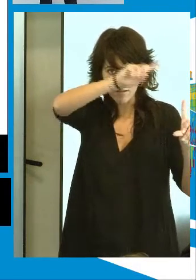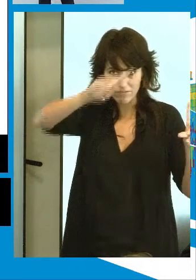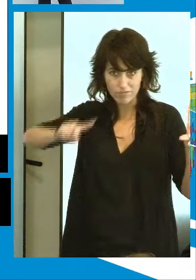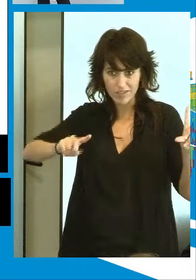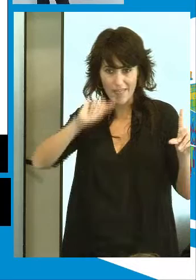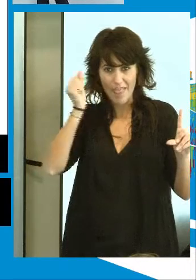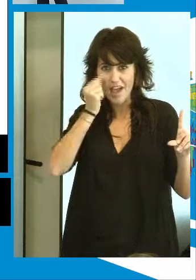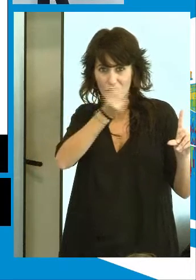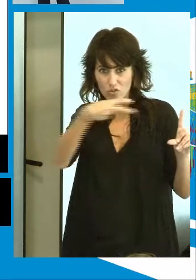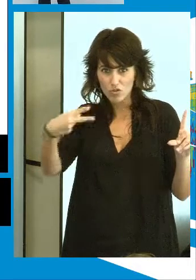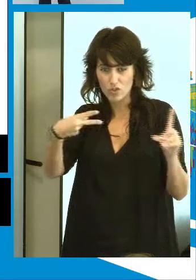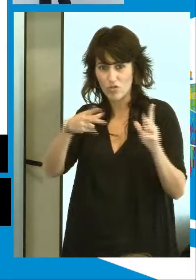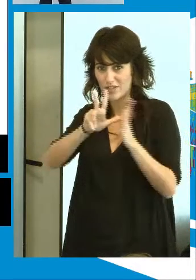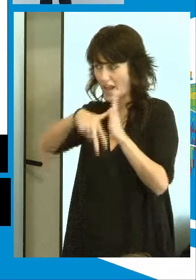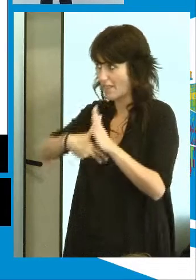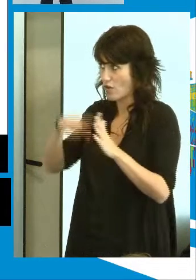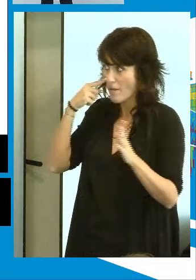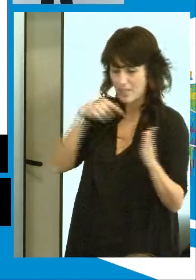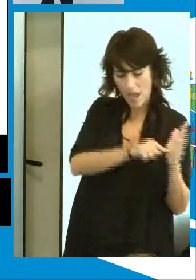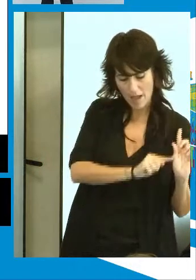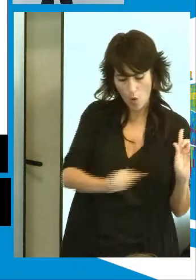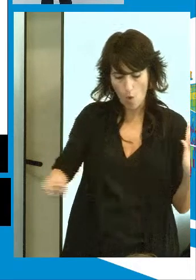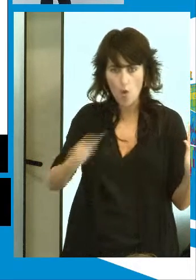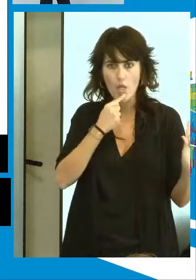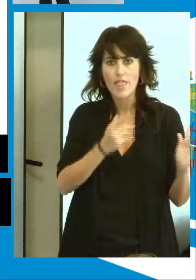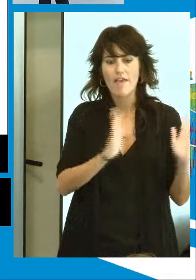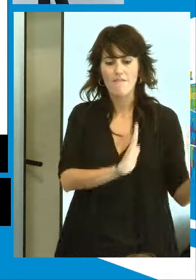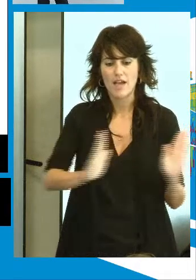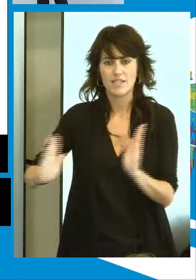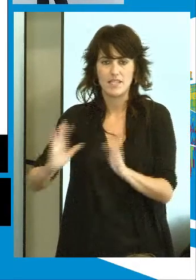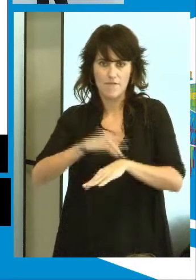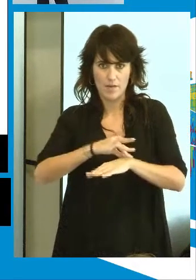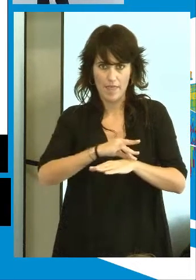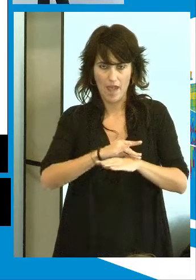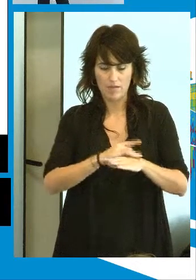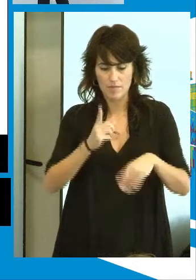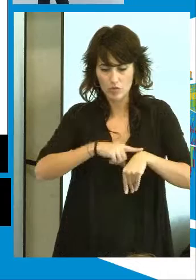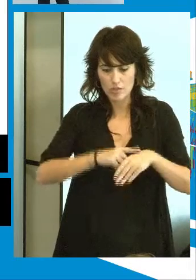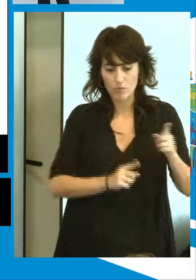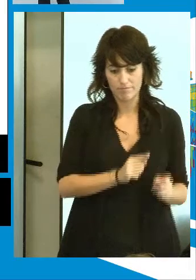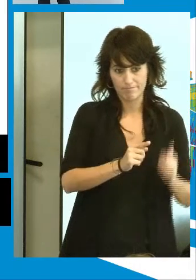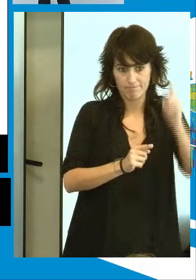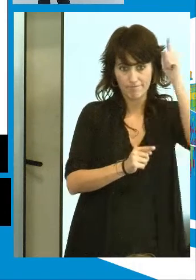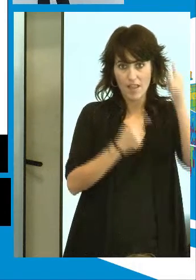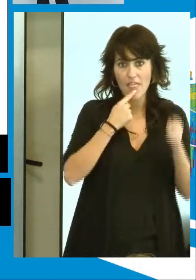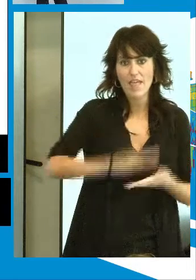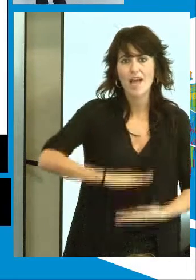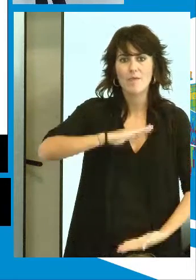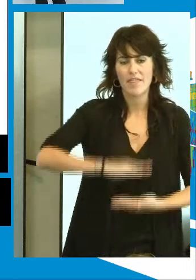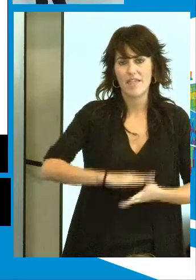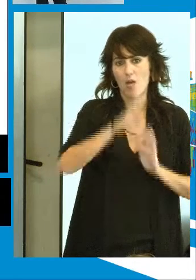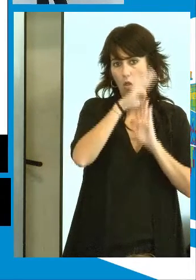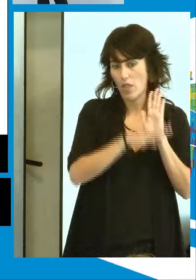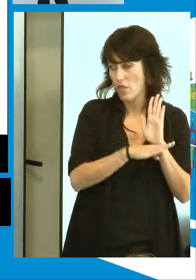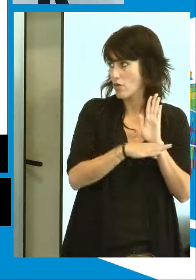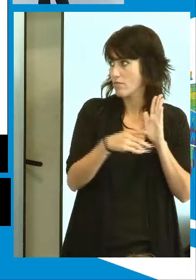tardío, bueno, abajo tenemos las fases de la enfermedad como escala de tiempo y en el eje vertical tenemos la capacidad de cognición,